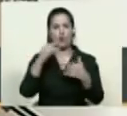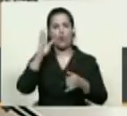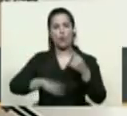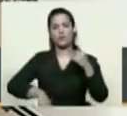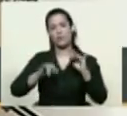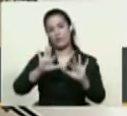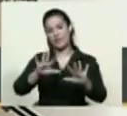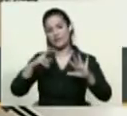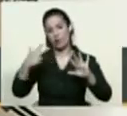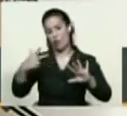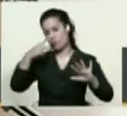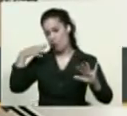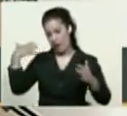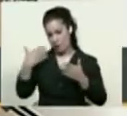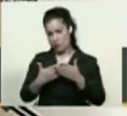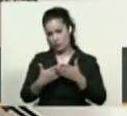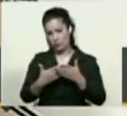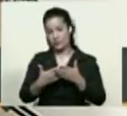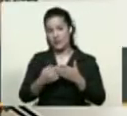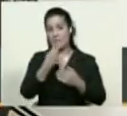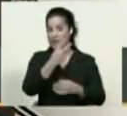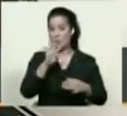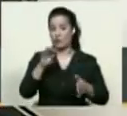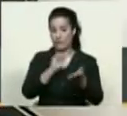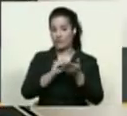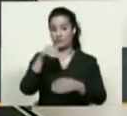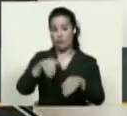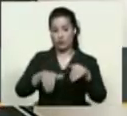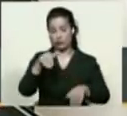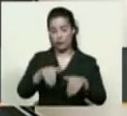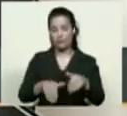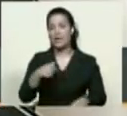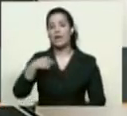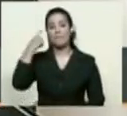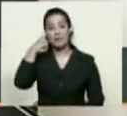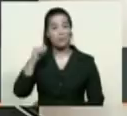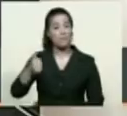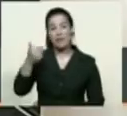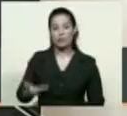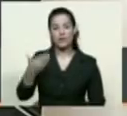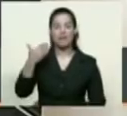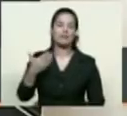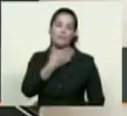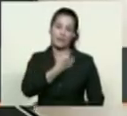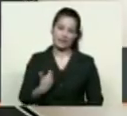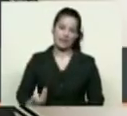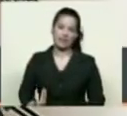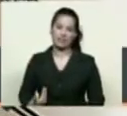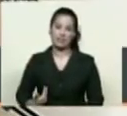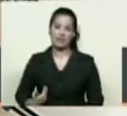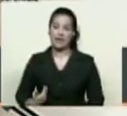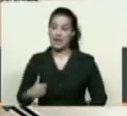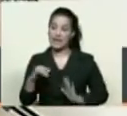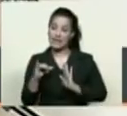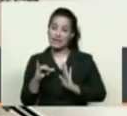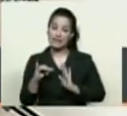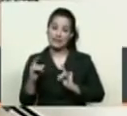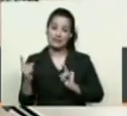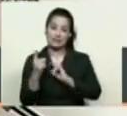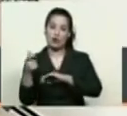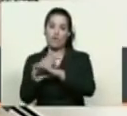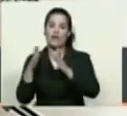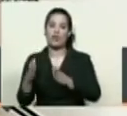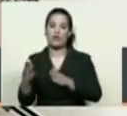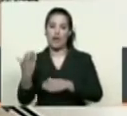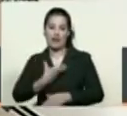últimos 18 años, la elección más importante es la elección de las mandatarias y mandatarios que más cerca están de las vicisitudes